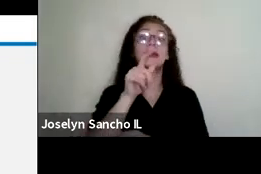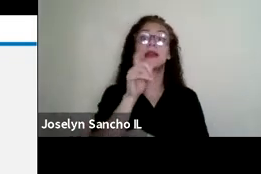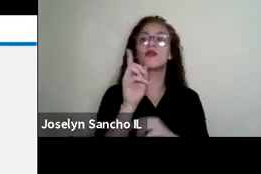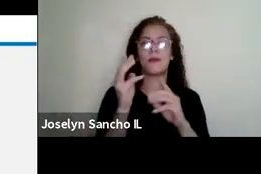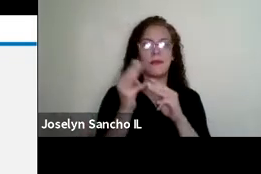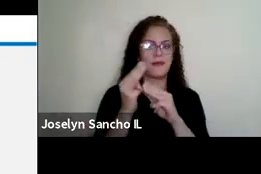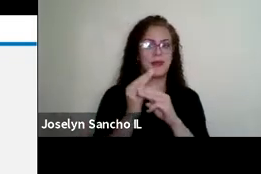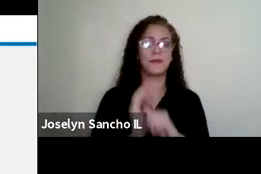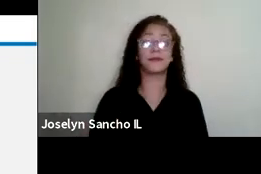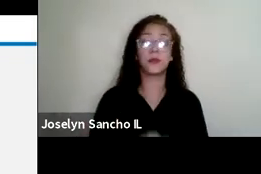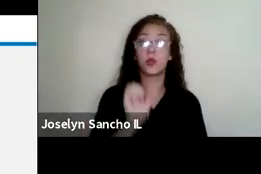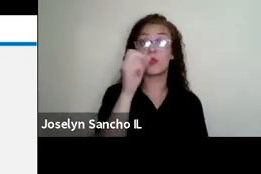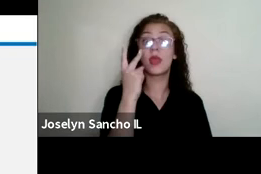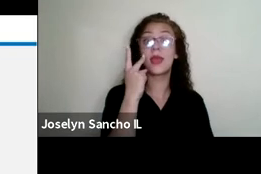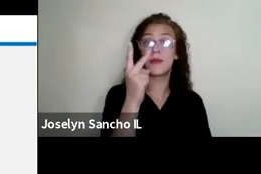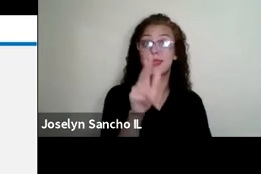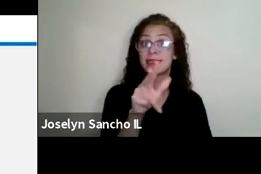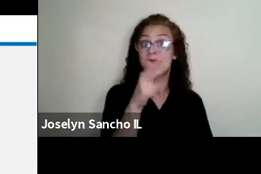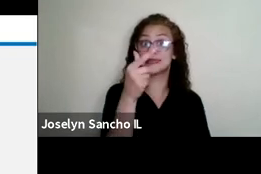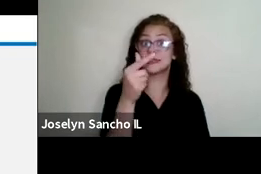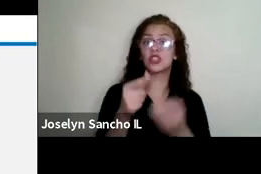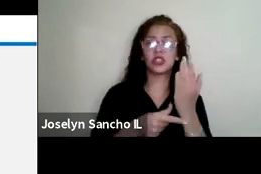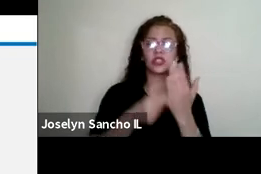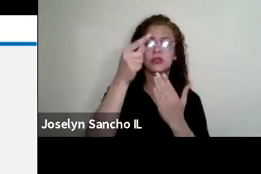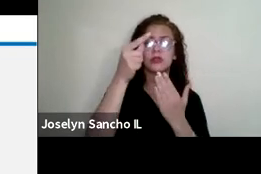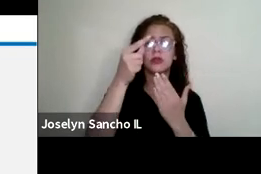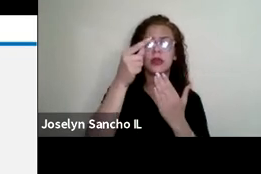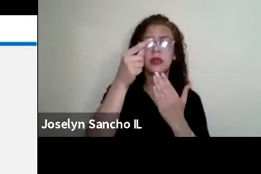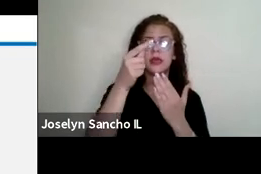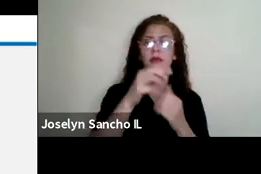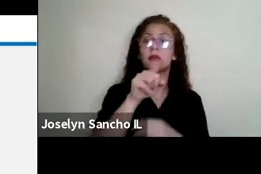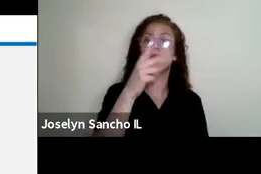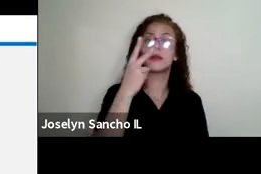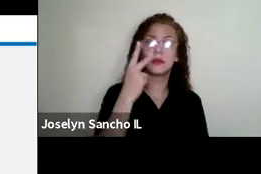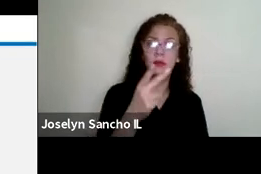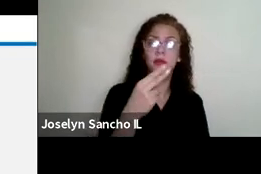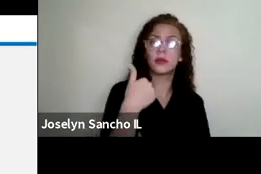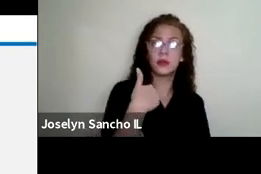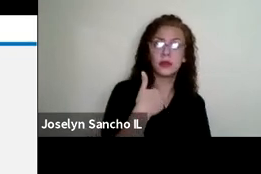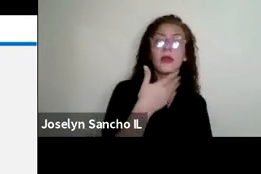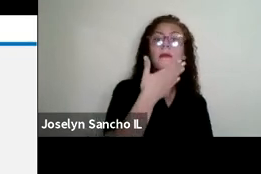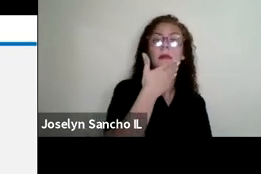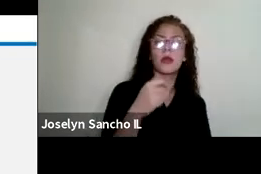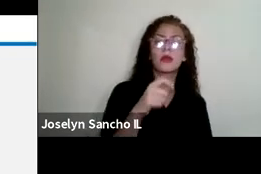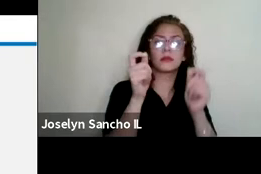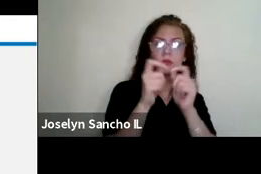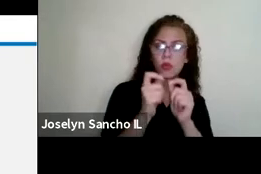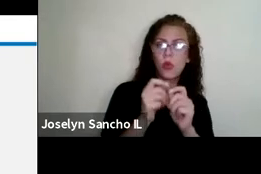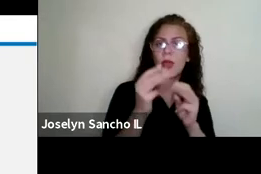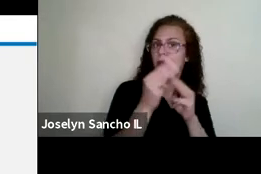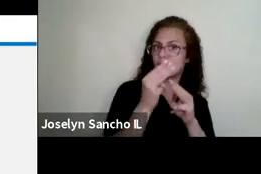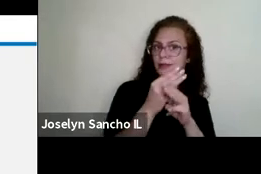matemáticas. Pueden ver que en tercer grado, ¿verdad?, hay incluso más mujeres que obtienen mejor puntuación en matemática